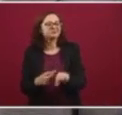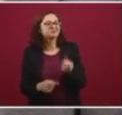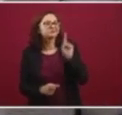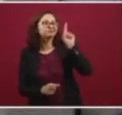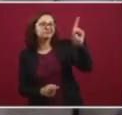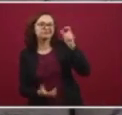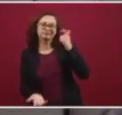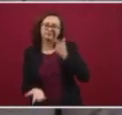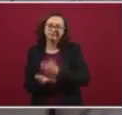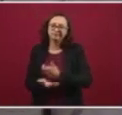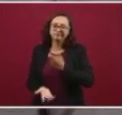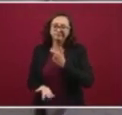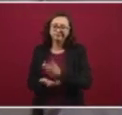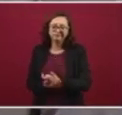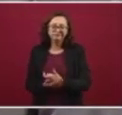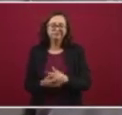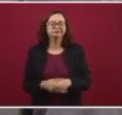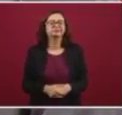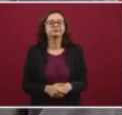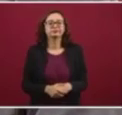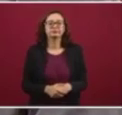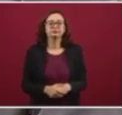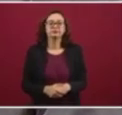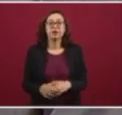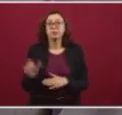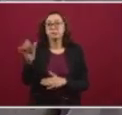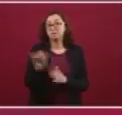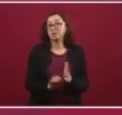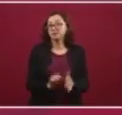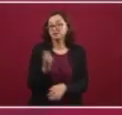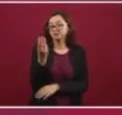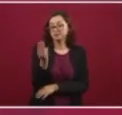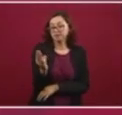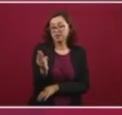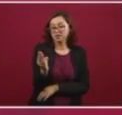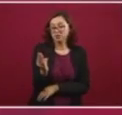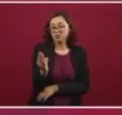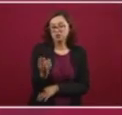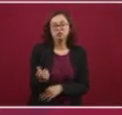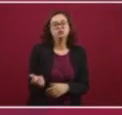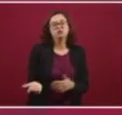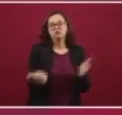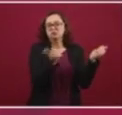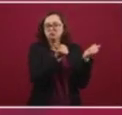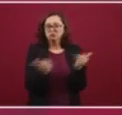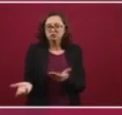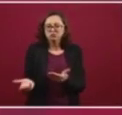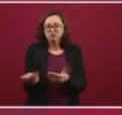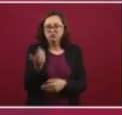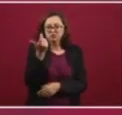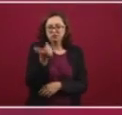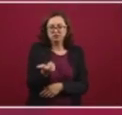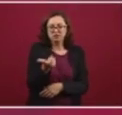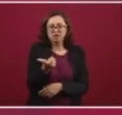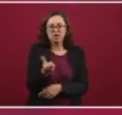En el mes de mayo se recibieron